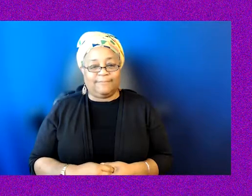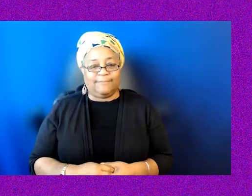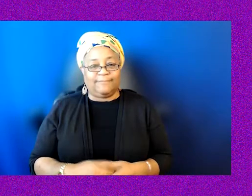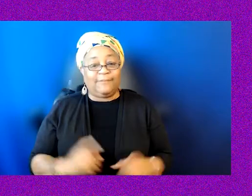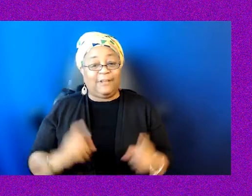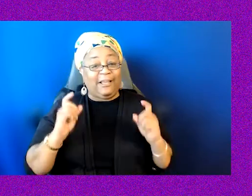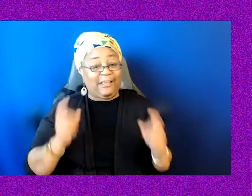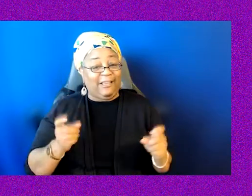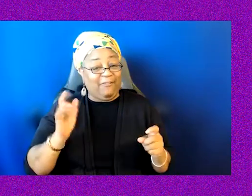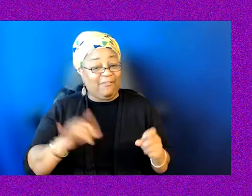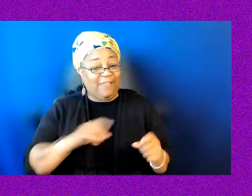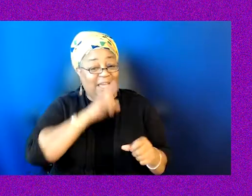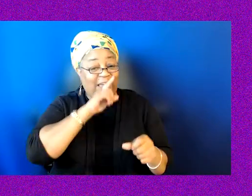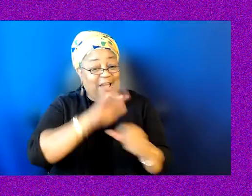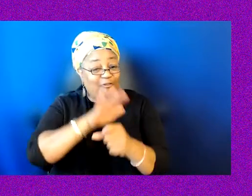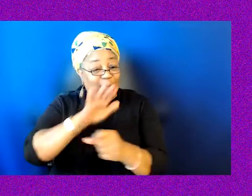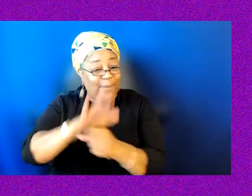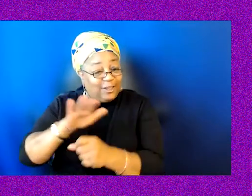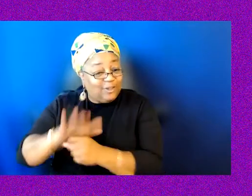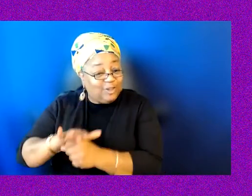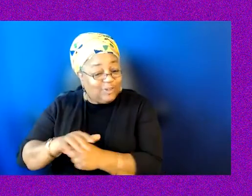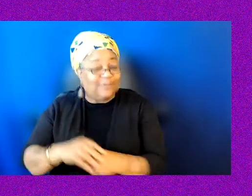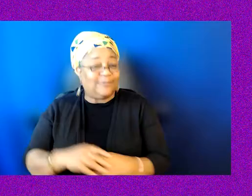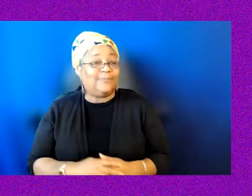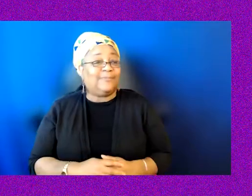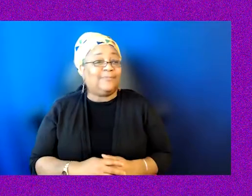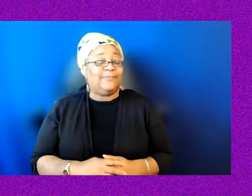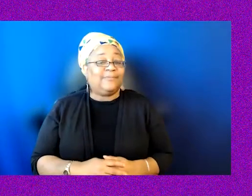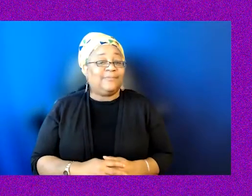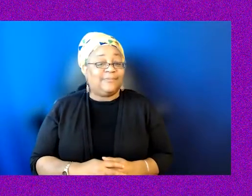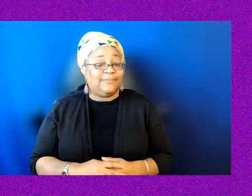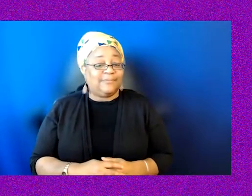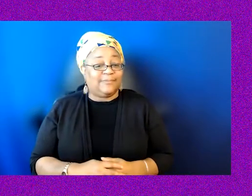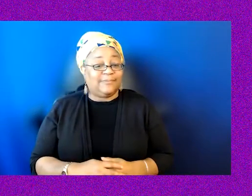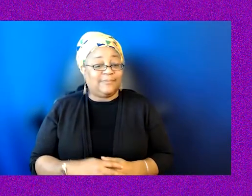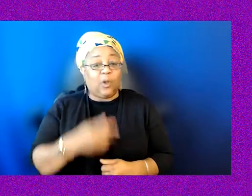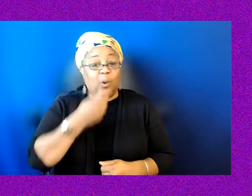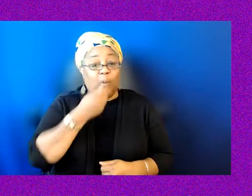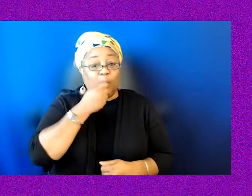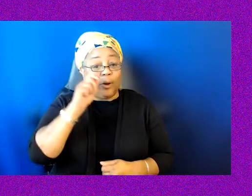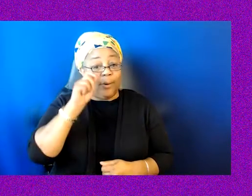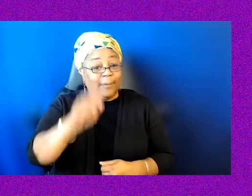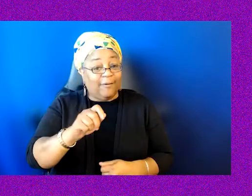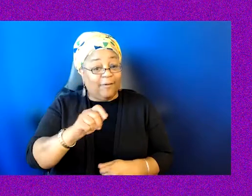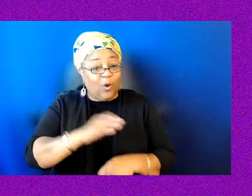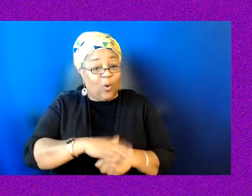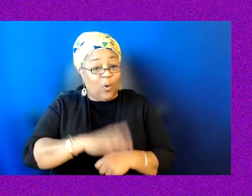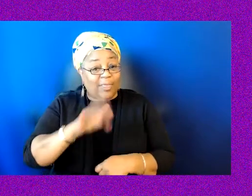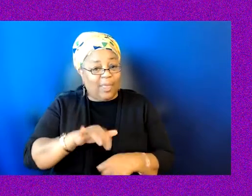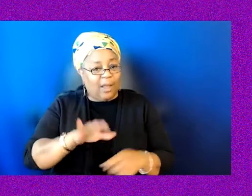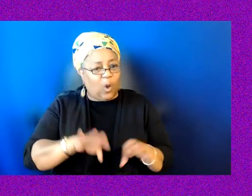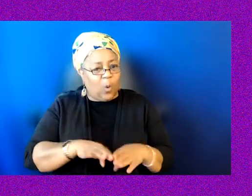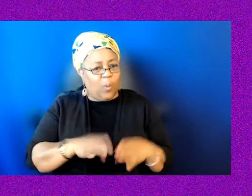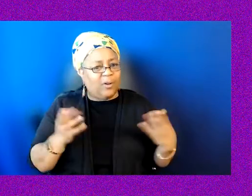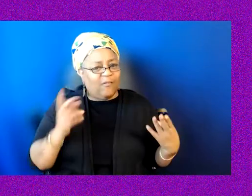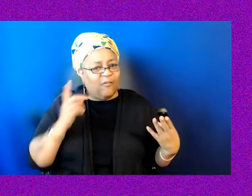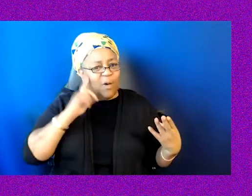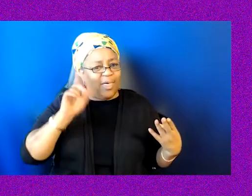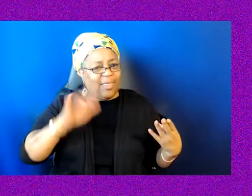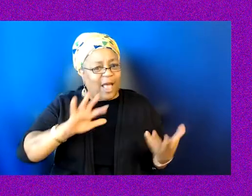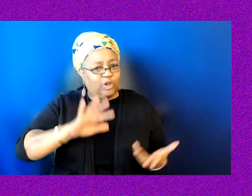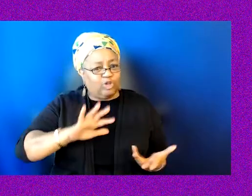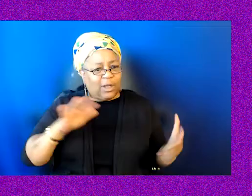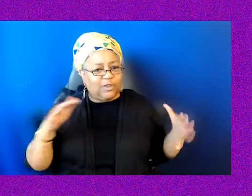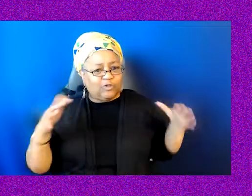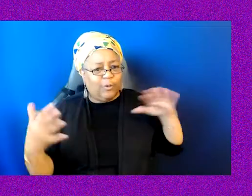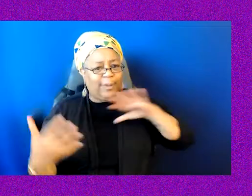Y siéntese con eso. Put a period on that and to open yourselves up to that transformation that we need